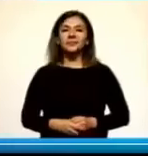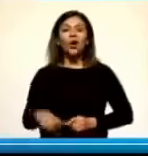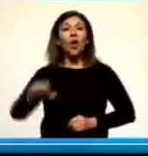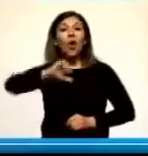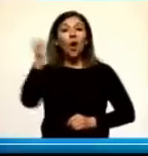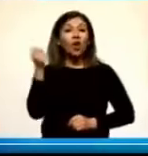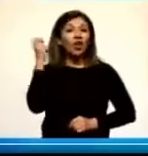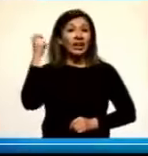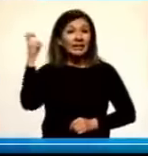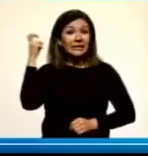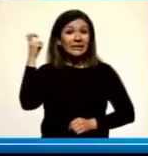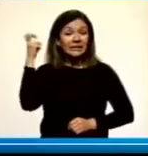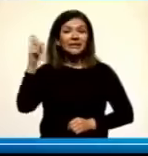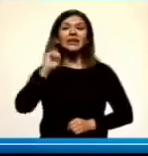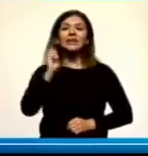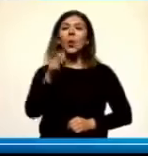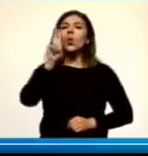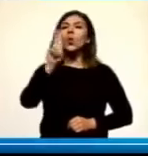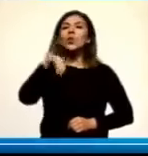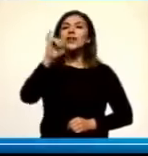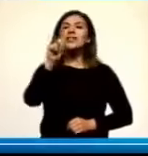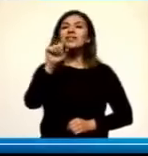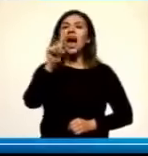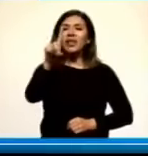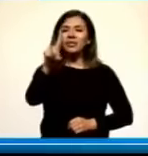Y estas son unidades.